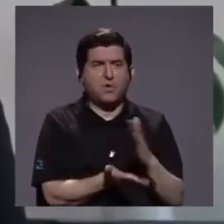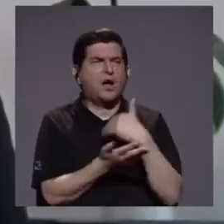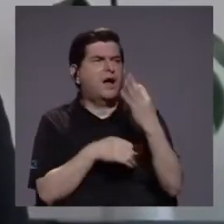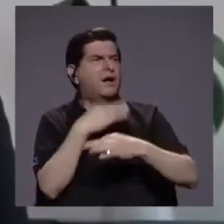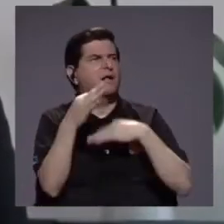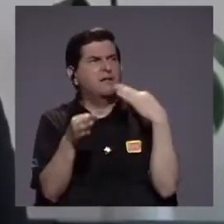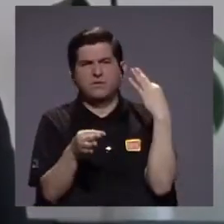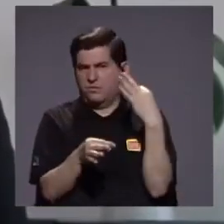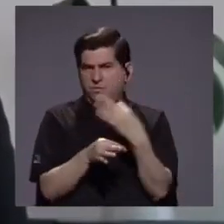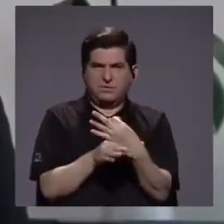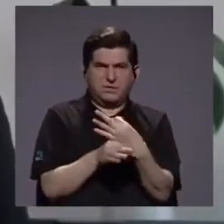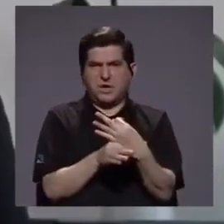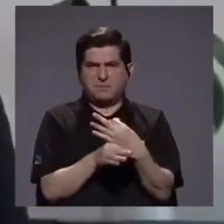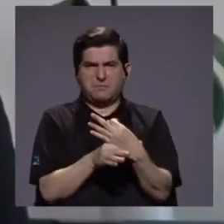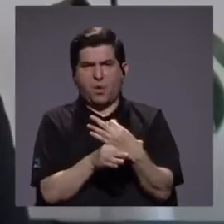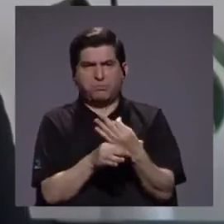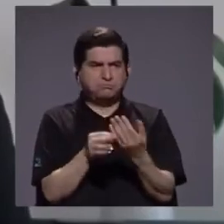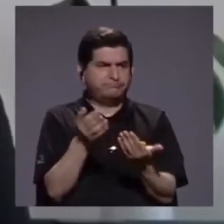tipo